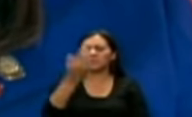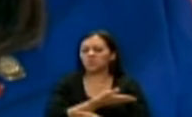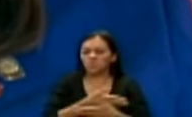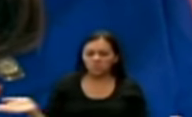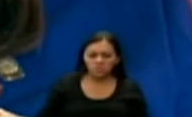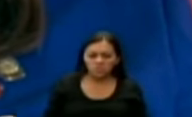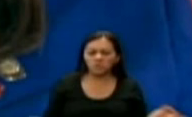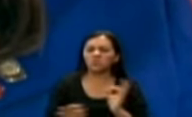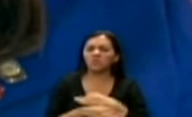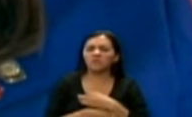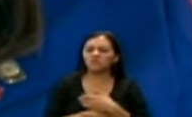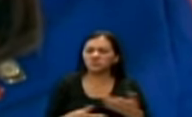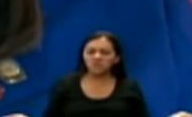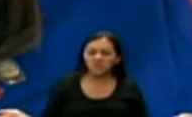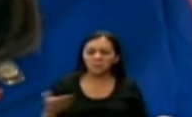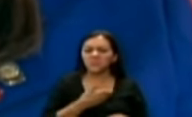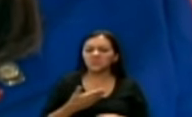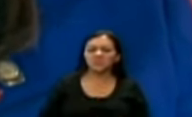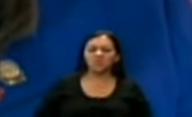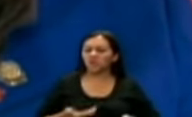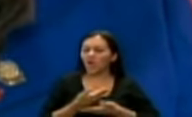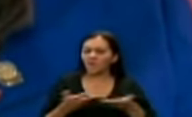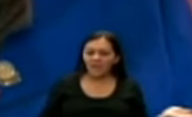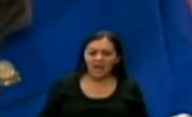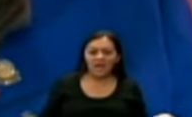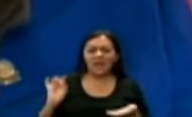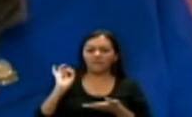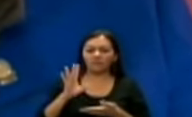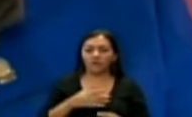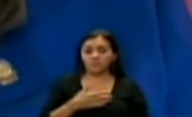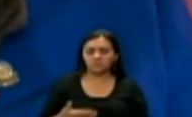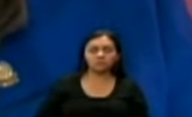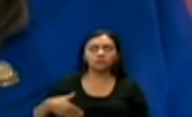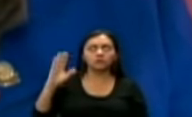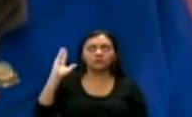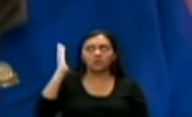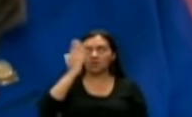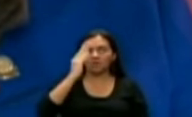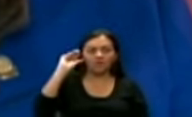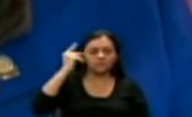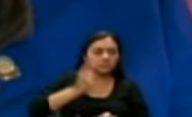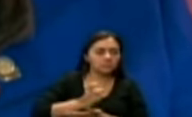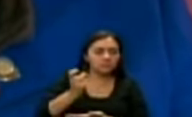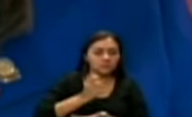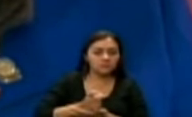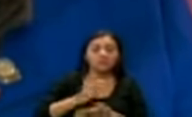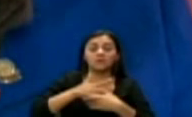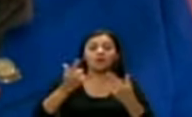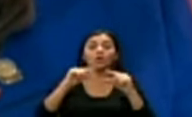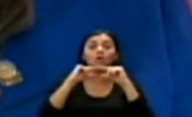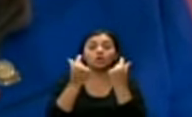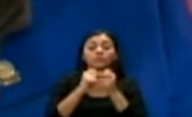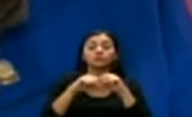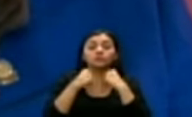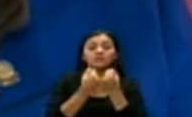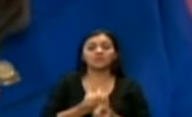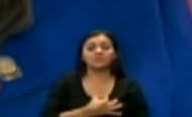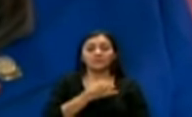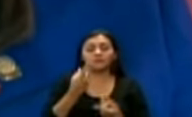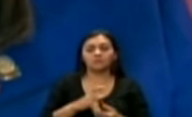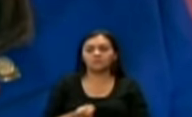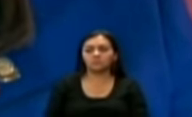que debería de cambiar, eso por un lado. La otra son grupos civiles que están apareciendo, donde están